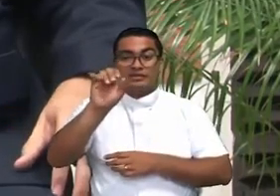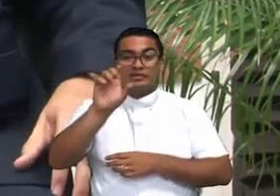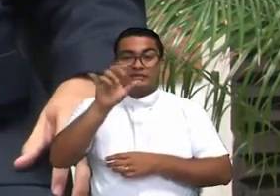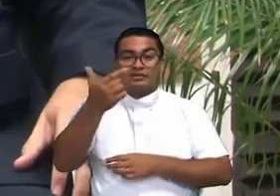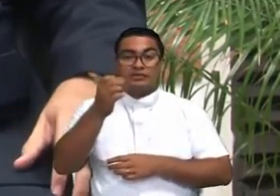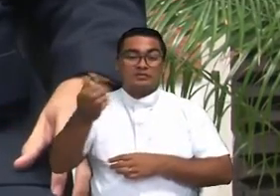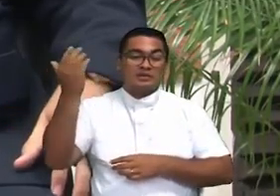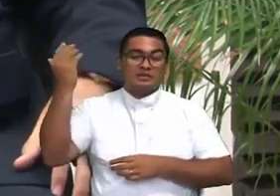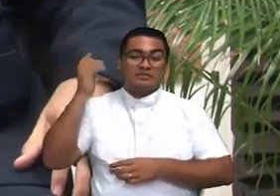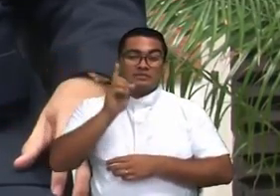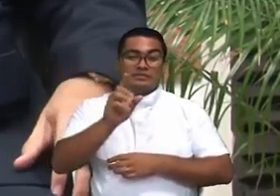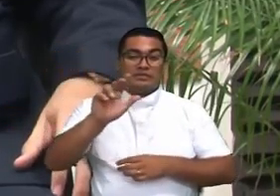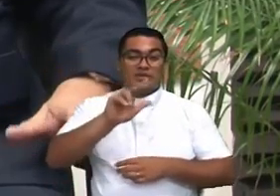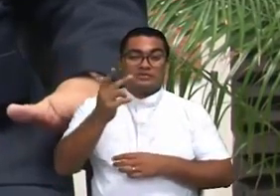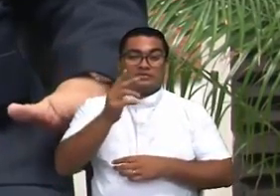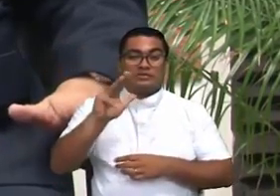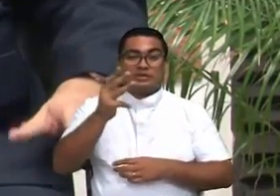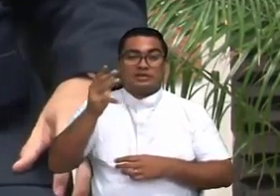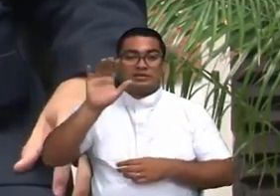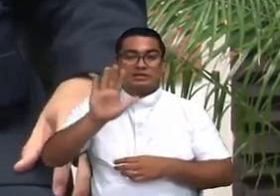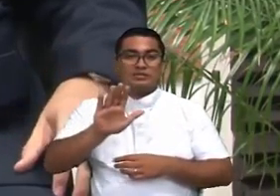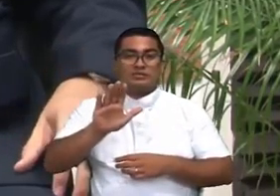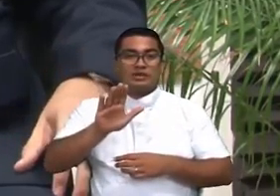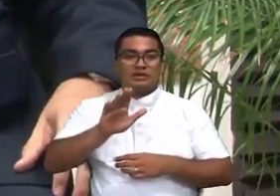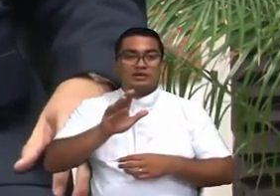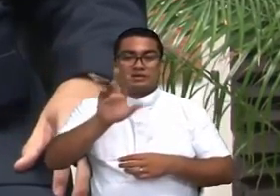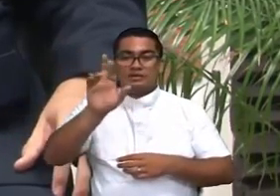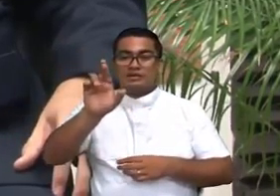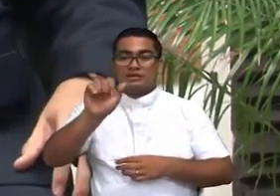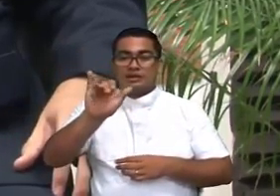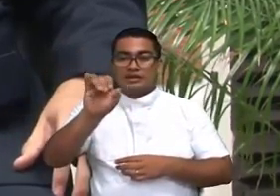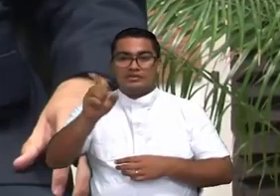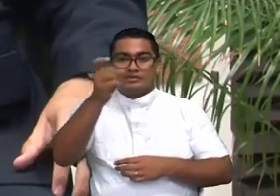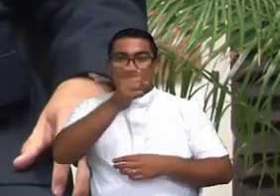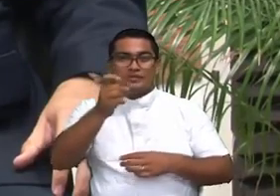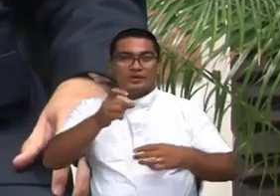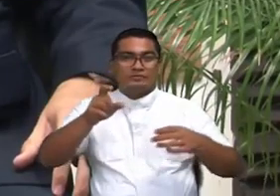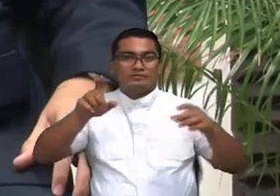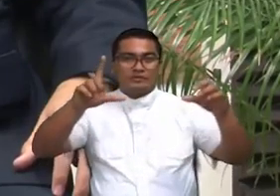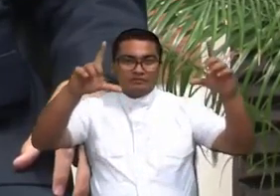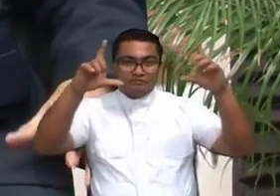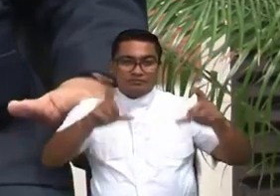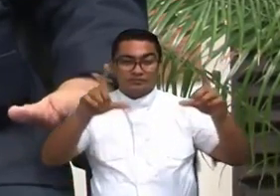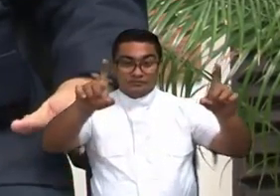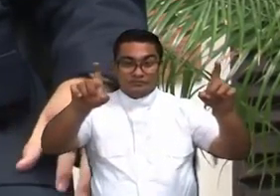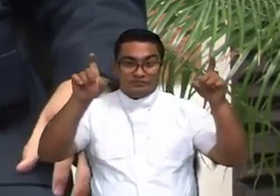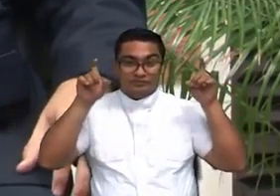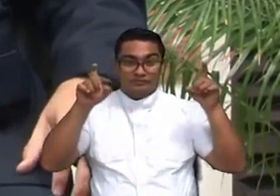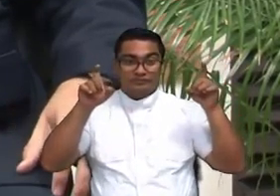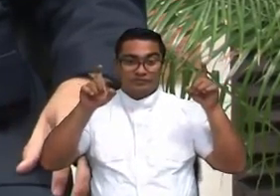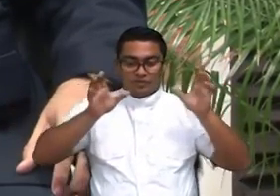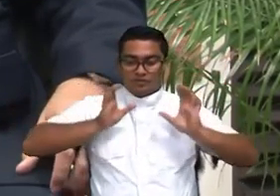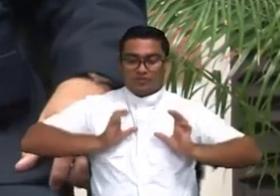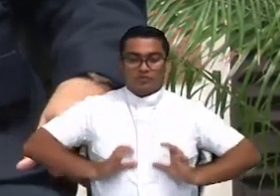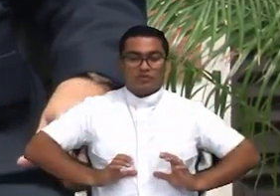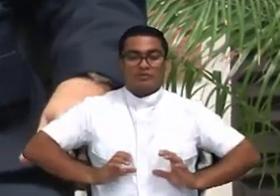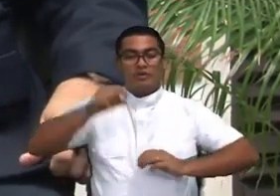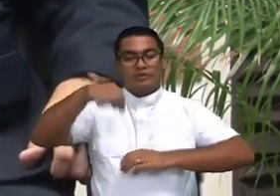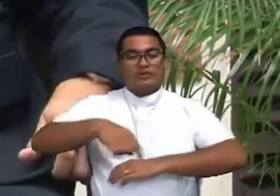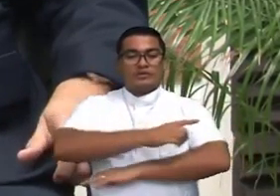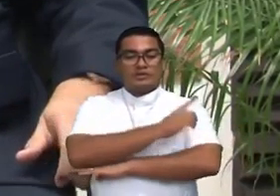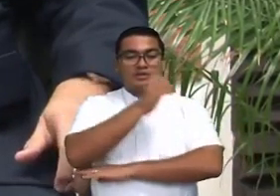se descubrieron los rayos X por el científico alemán Wilhelm Conrad Röntgen. Entonces, por eso es que se celebra el día de hoy, el